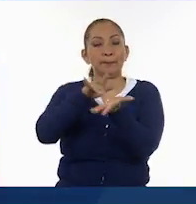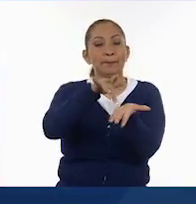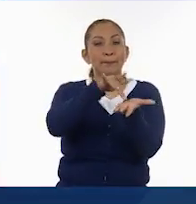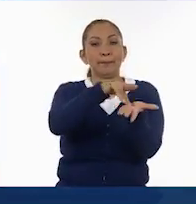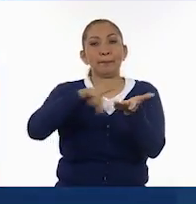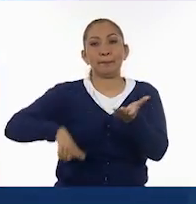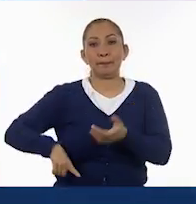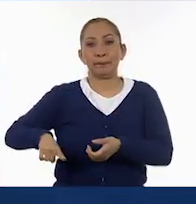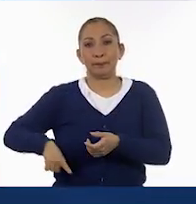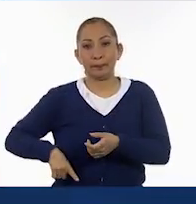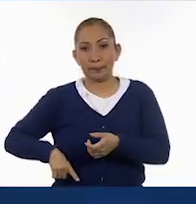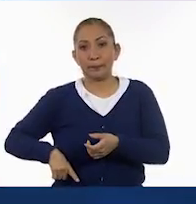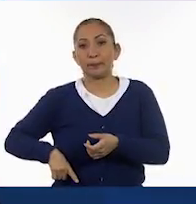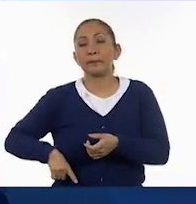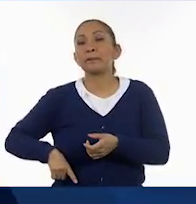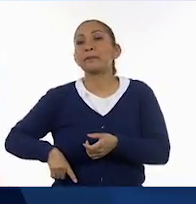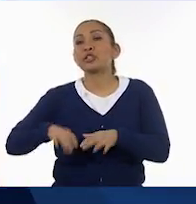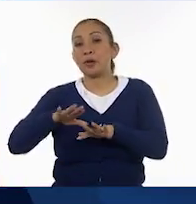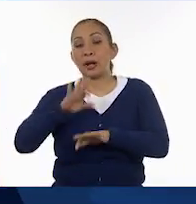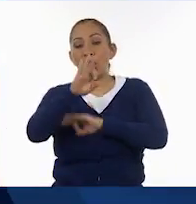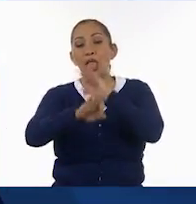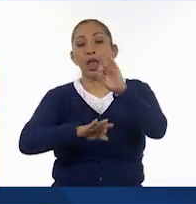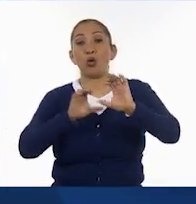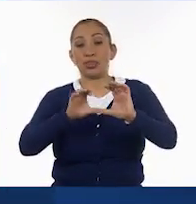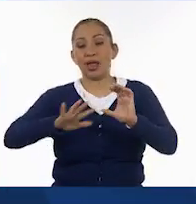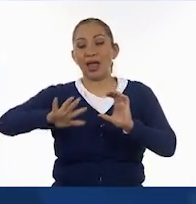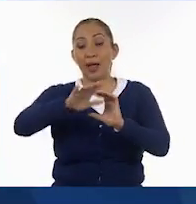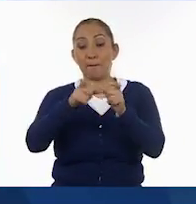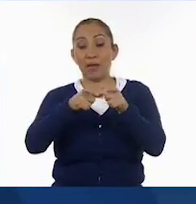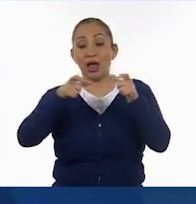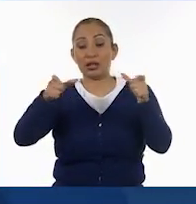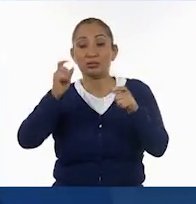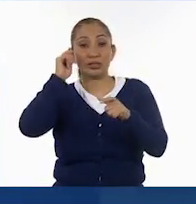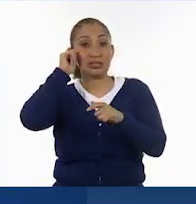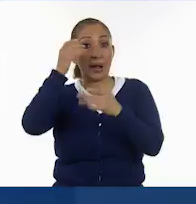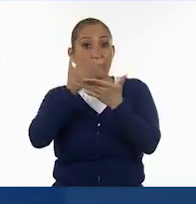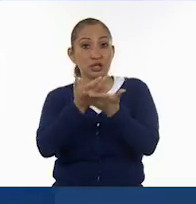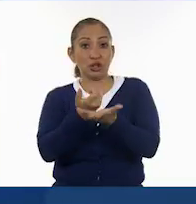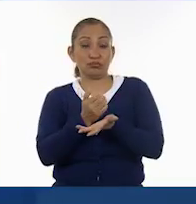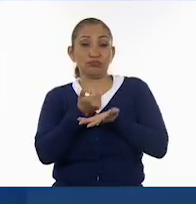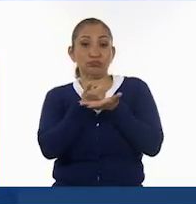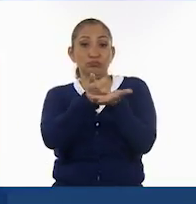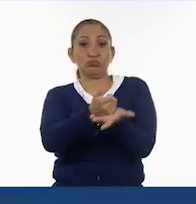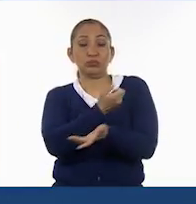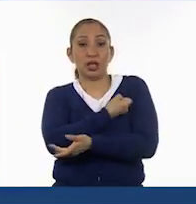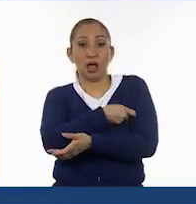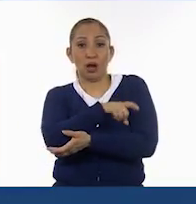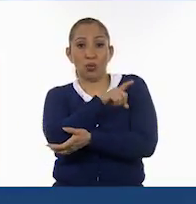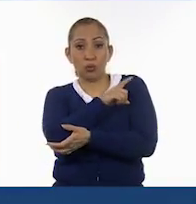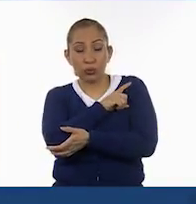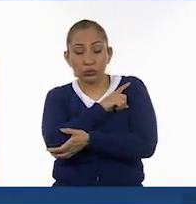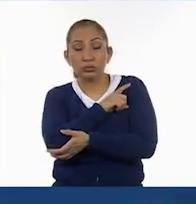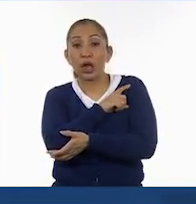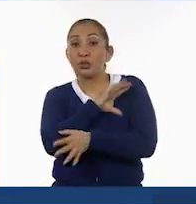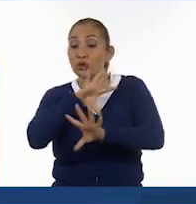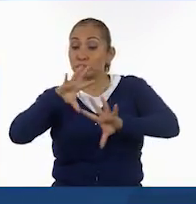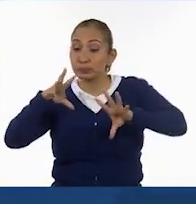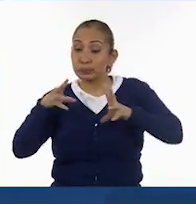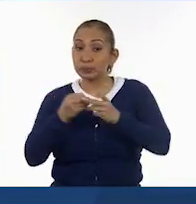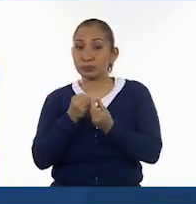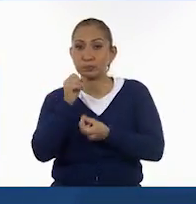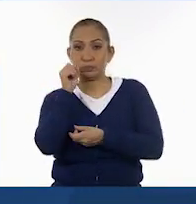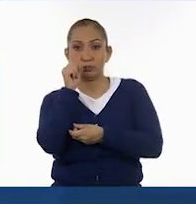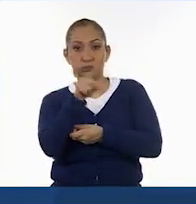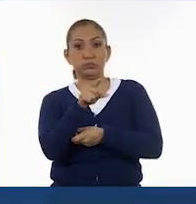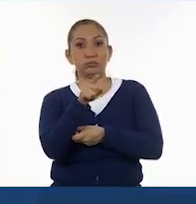van a implementar con respecto al cuidado de estas personas y los servicios de salud. Exacto. Entonces, por todo ello,